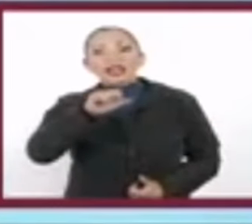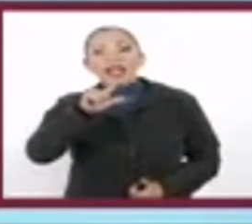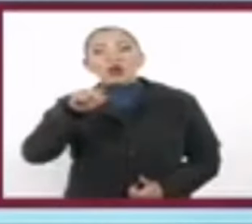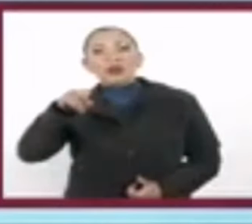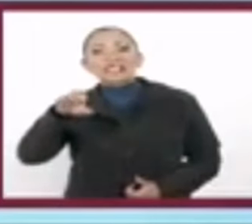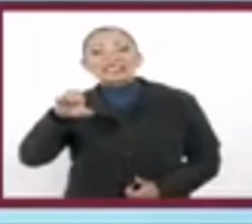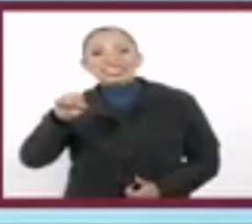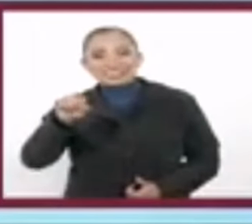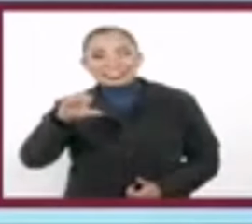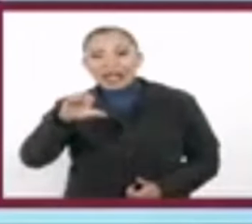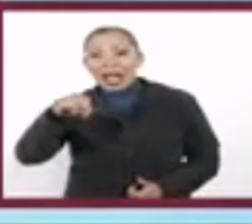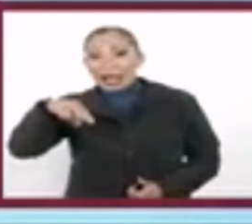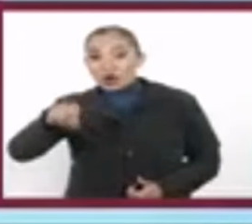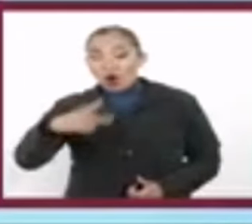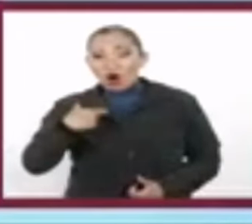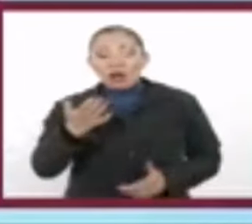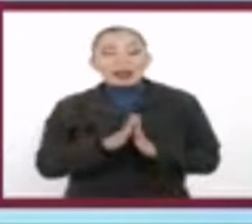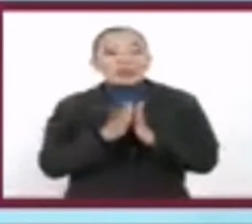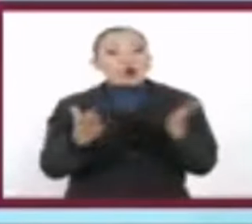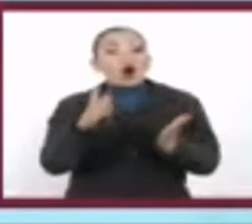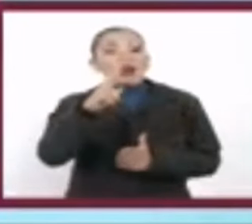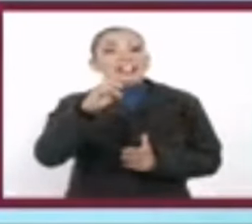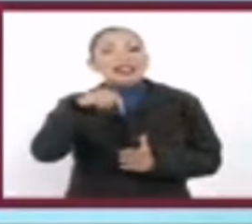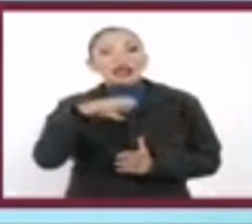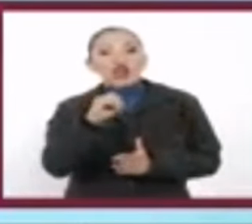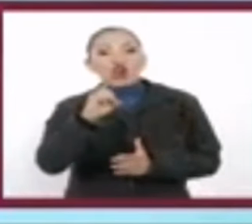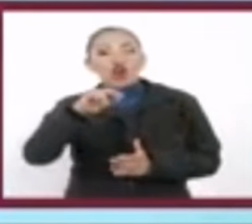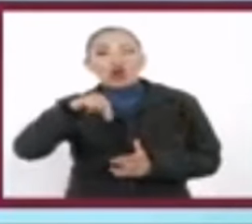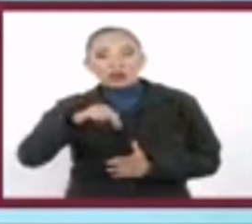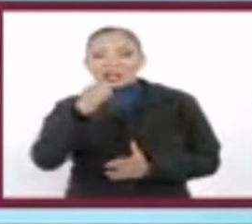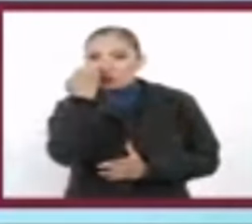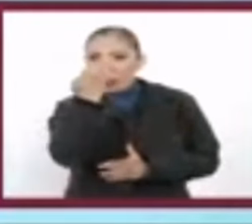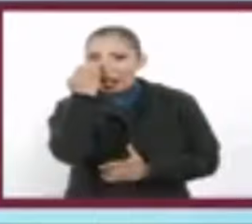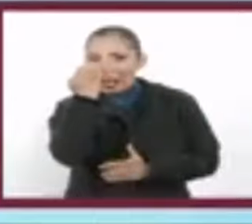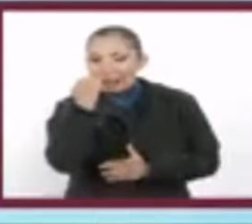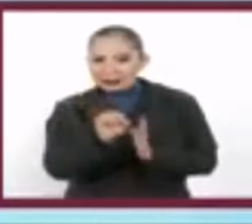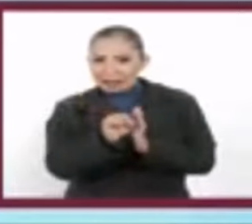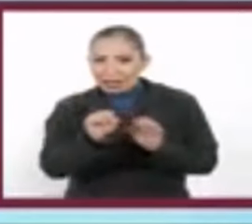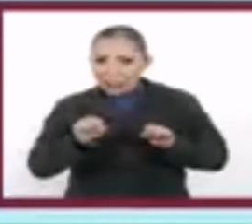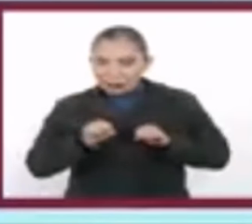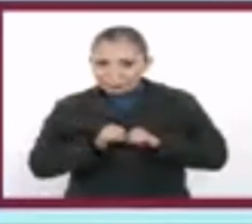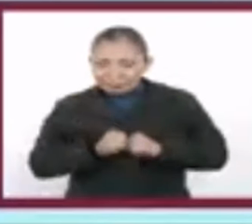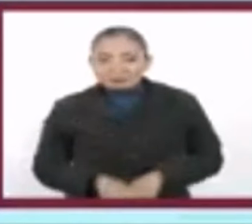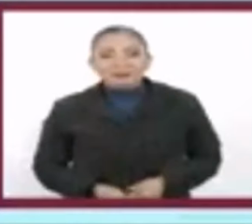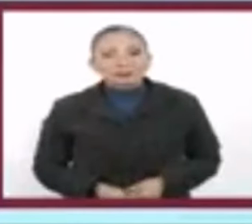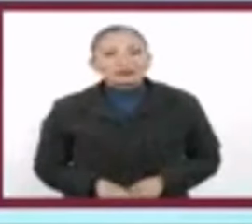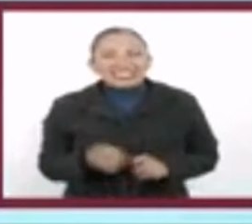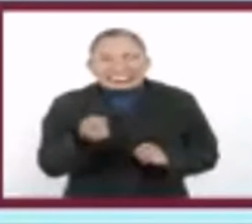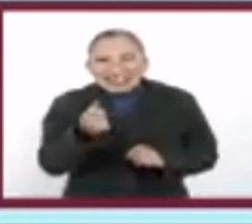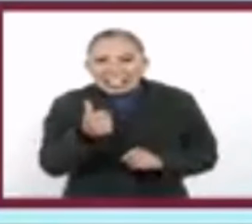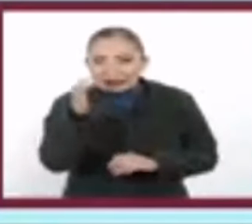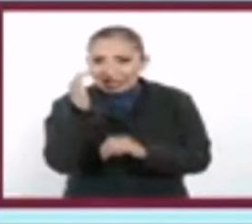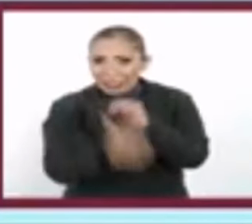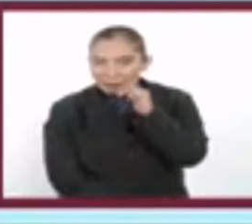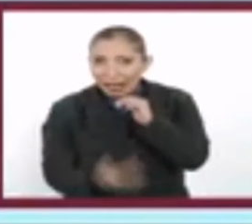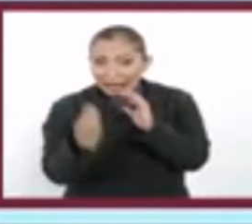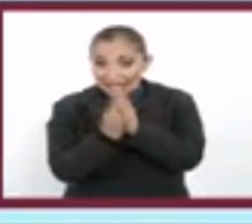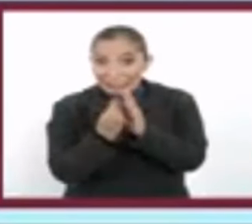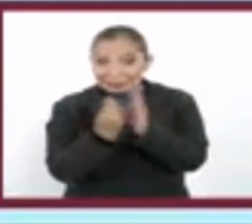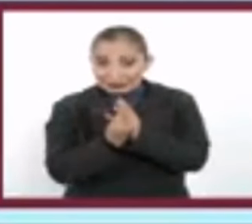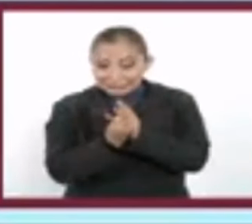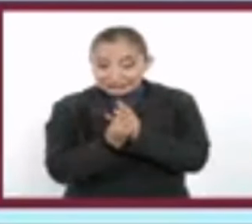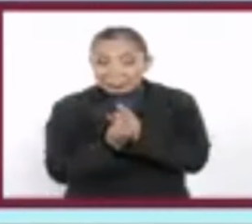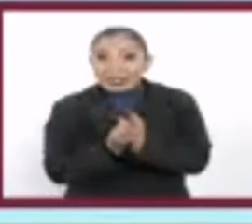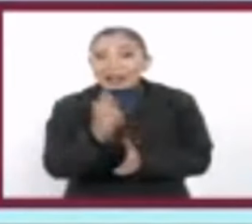Cano, serie libros del Rincón de Bibliotecas Escolares y de Aula. Estamos a punto de terminar la